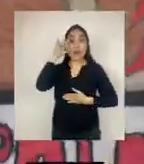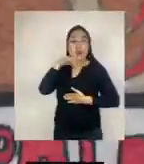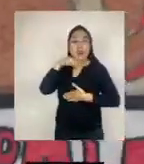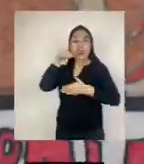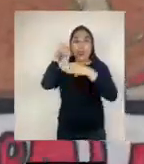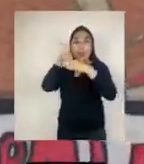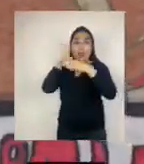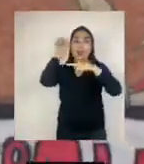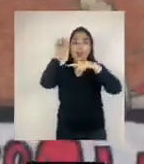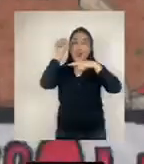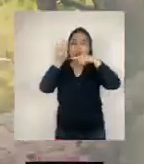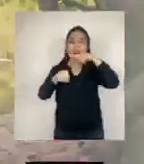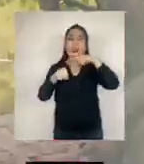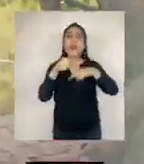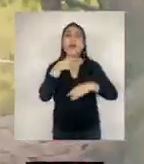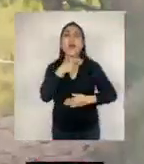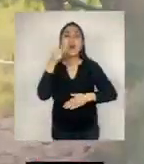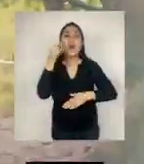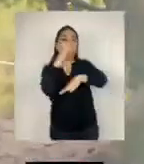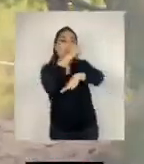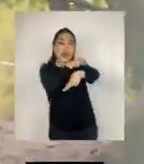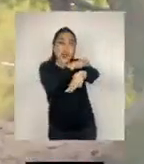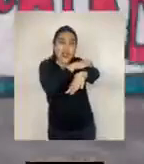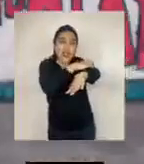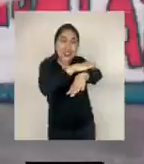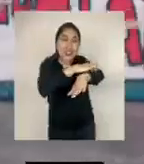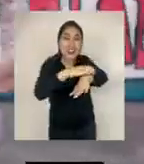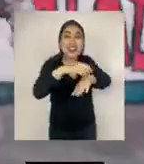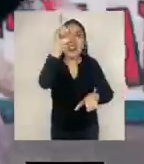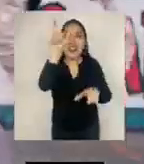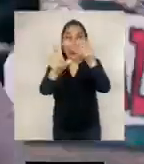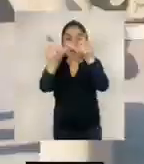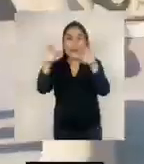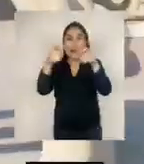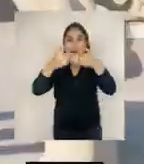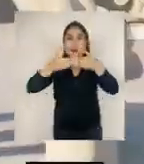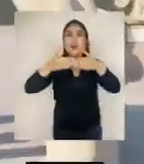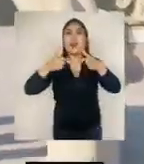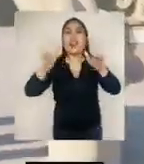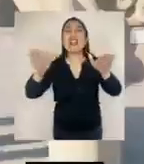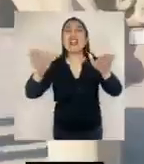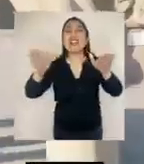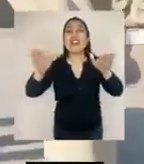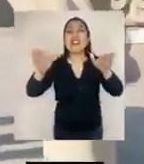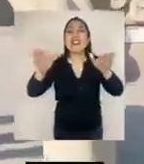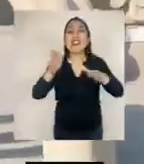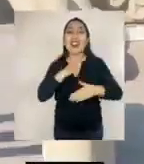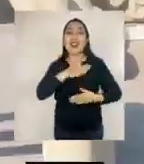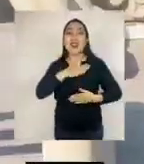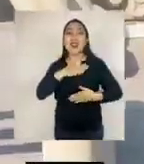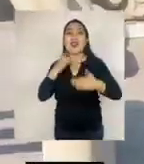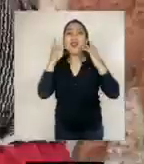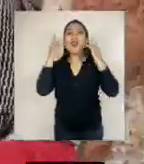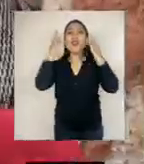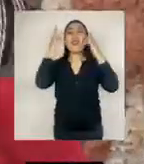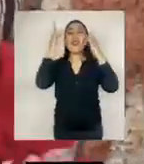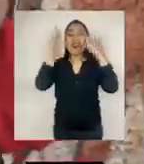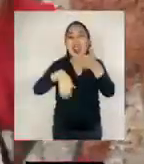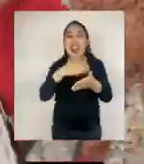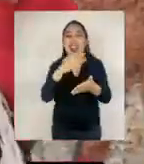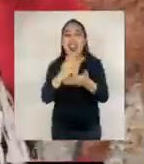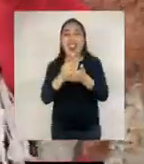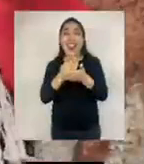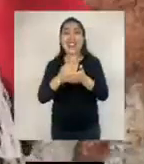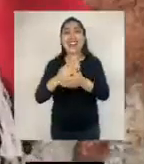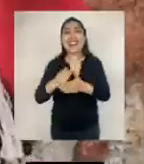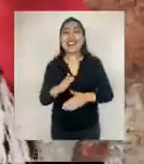creatividad por el otro lado. Oye, con eso terminamos el programa del día de hoy. Muchas gracias por haberse quedado hasta esta hora, por